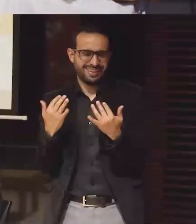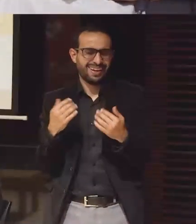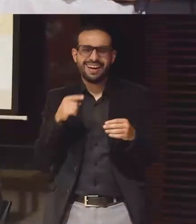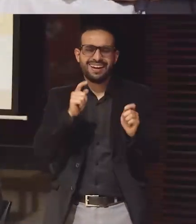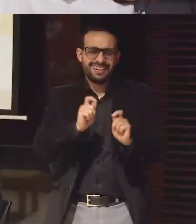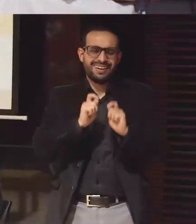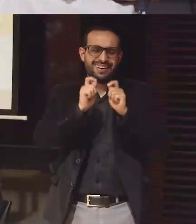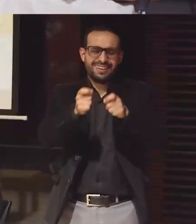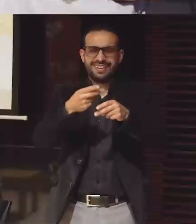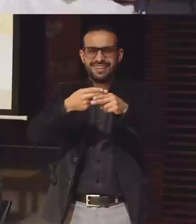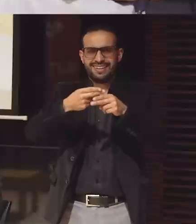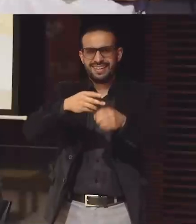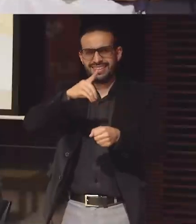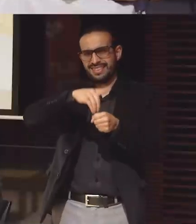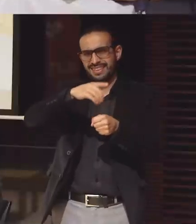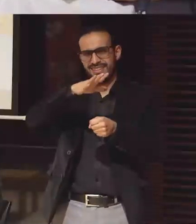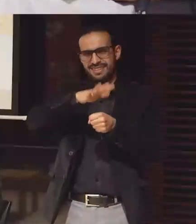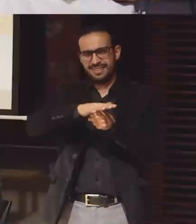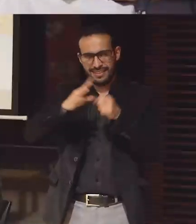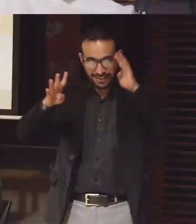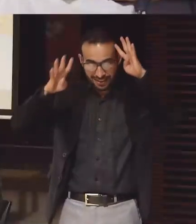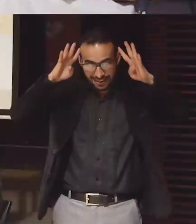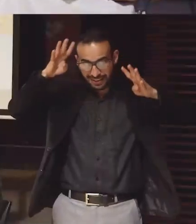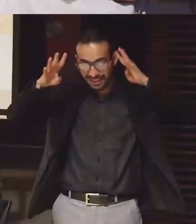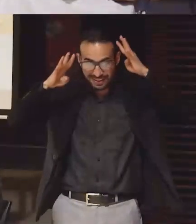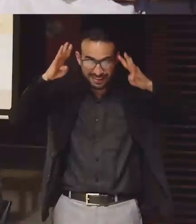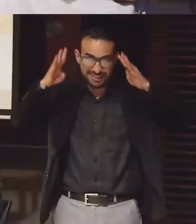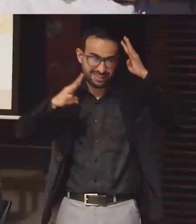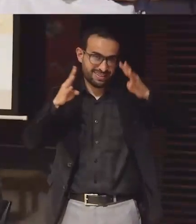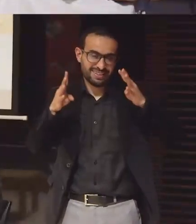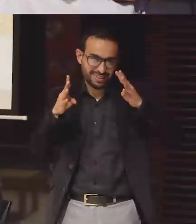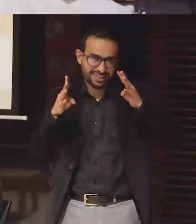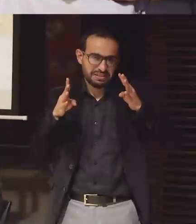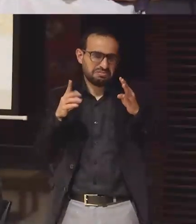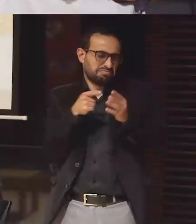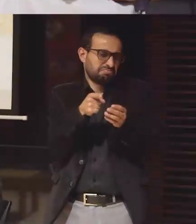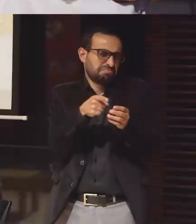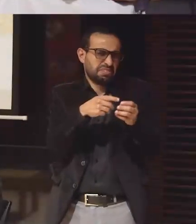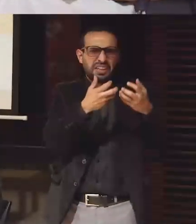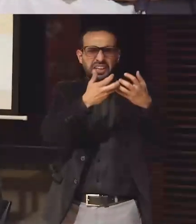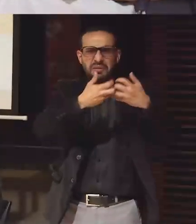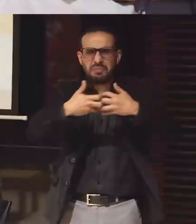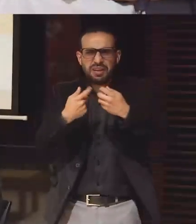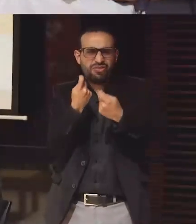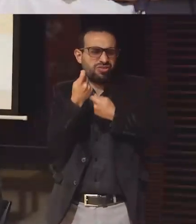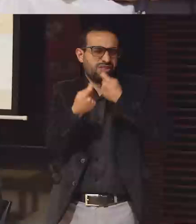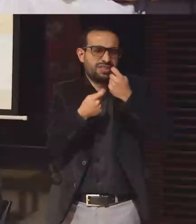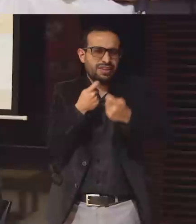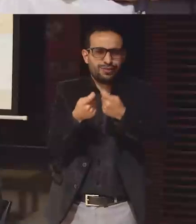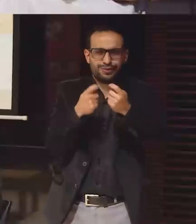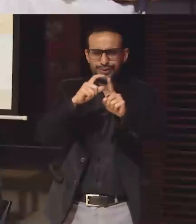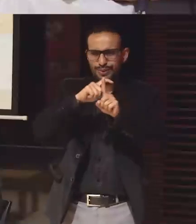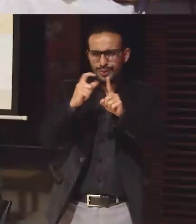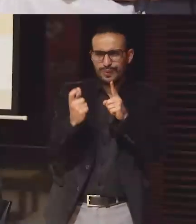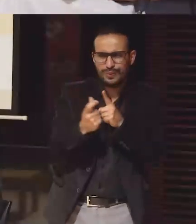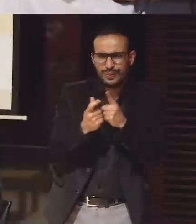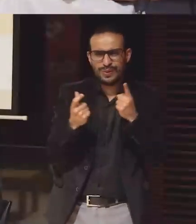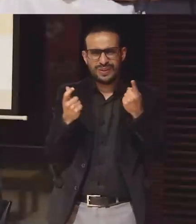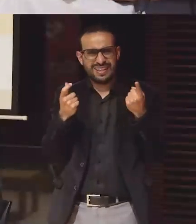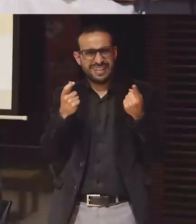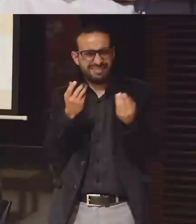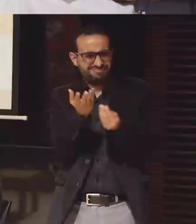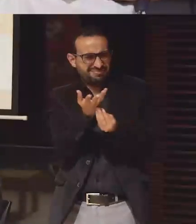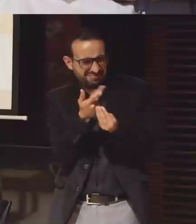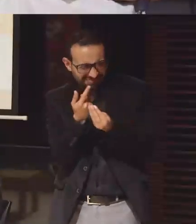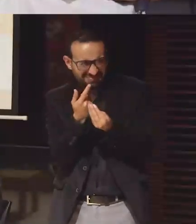distrito creativo que sea casa de industrias culturales y creativas o de economías culturales y creativas. Según la ideología cambia el